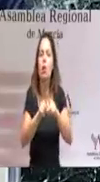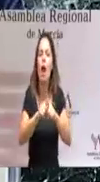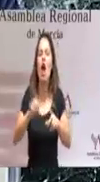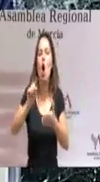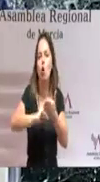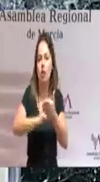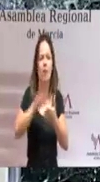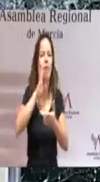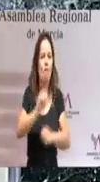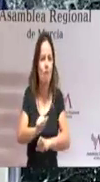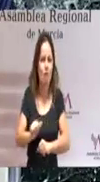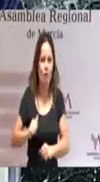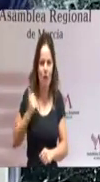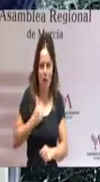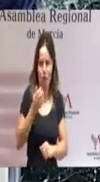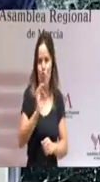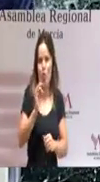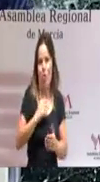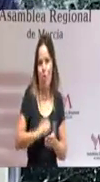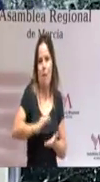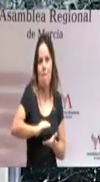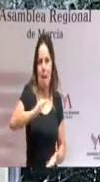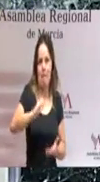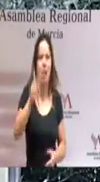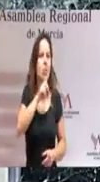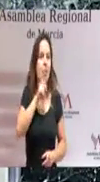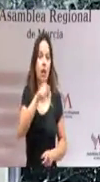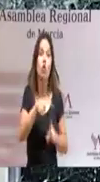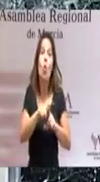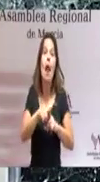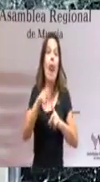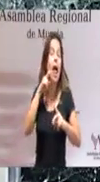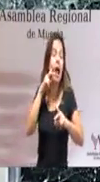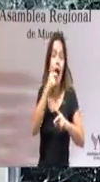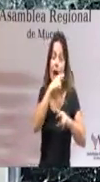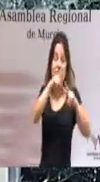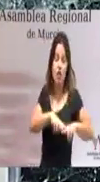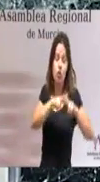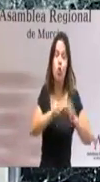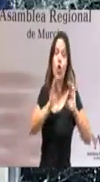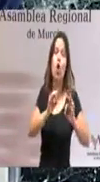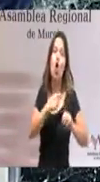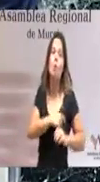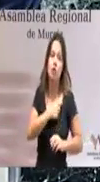contratos o se los llevan de mala manera. Esto es un estudio, como he dicho,